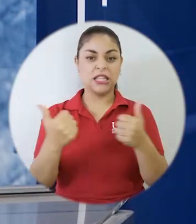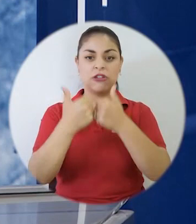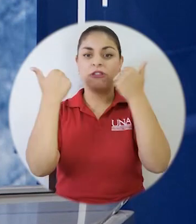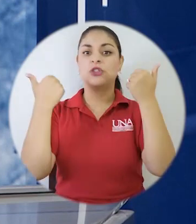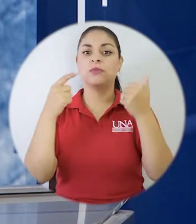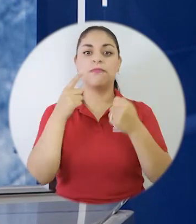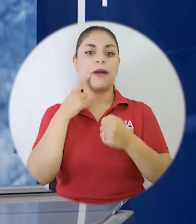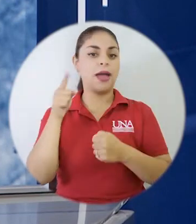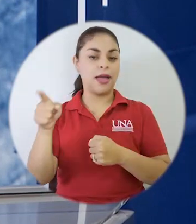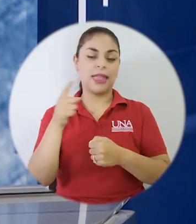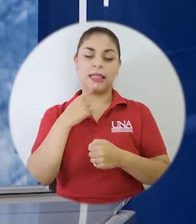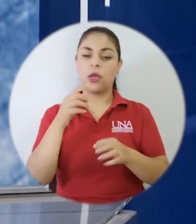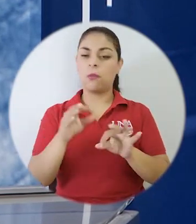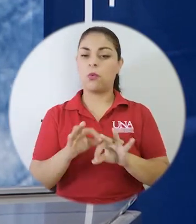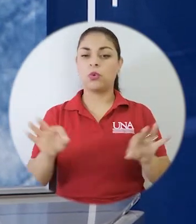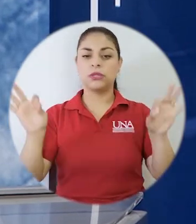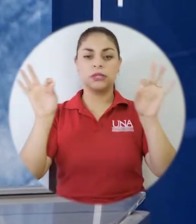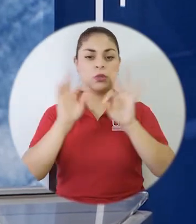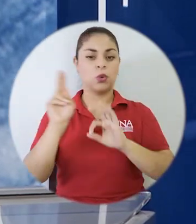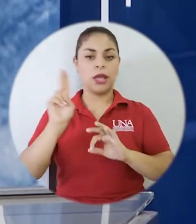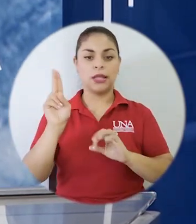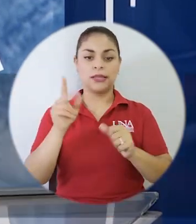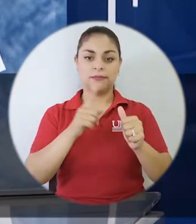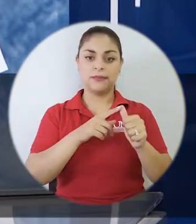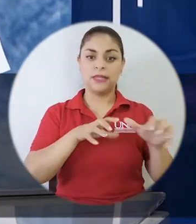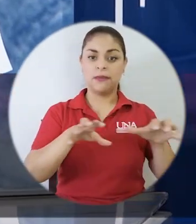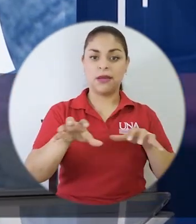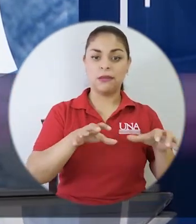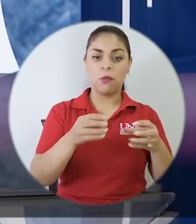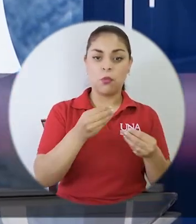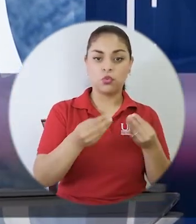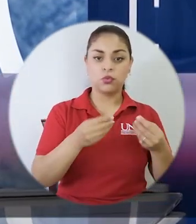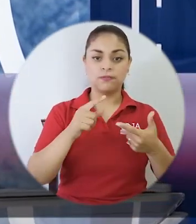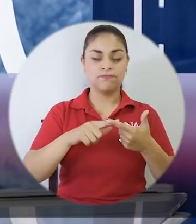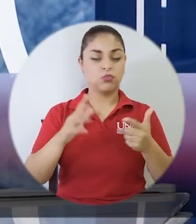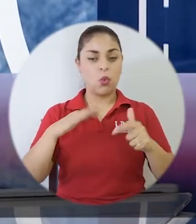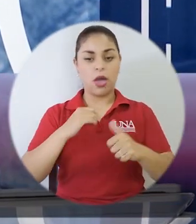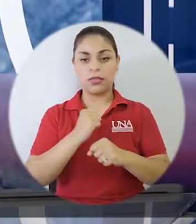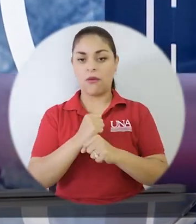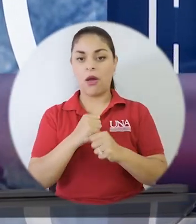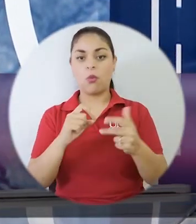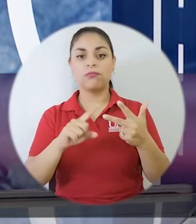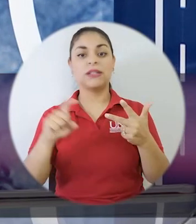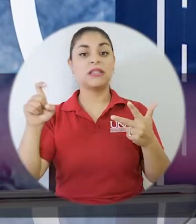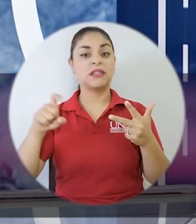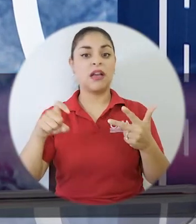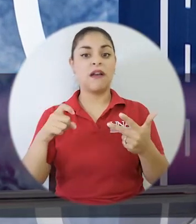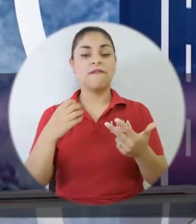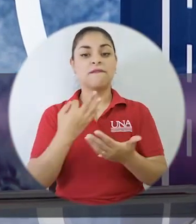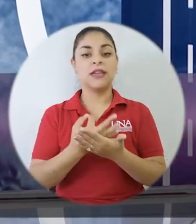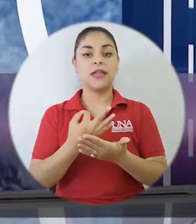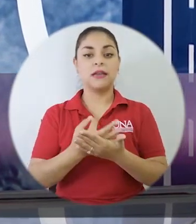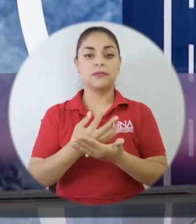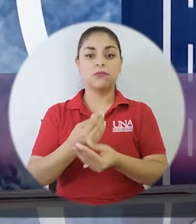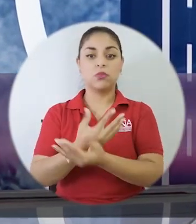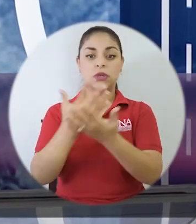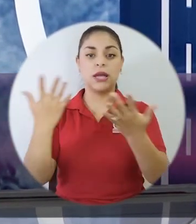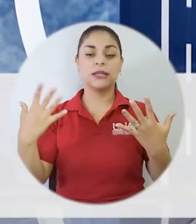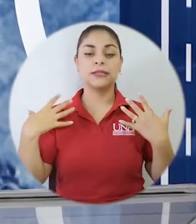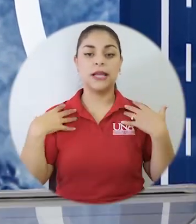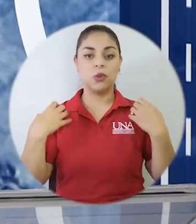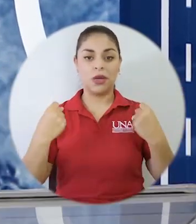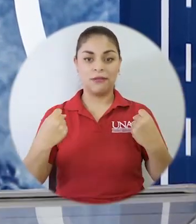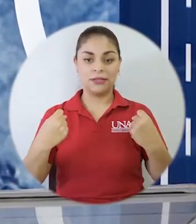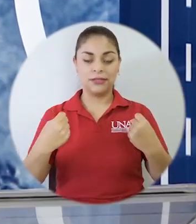son fundamentales, urgentes: el dinamismo de la producción, el desempleo y la necesidad de